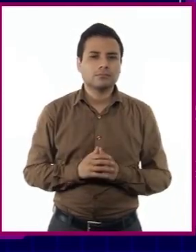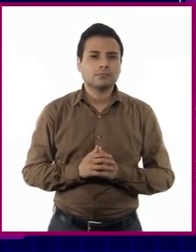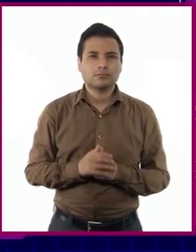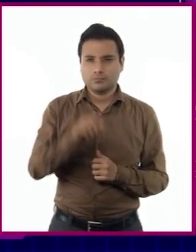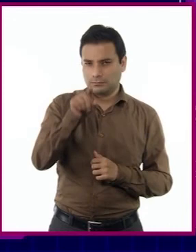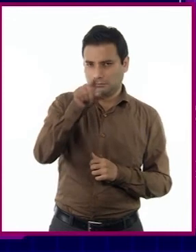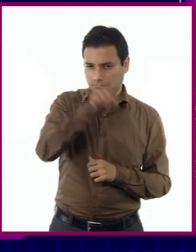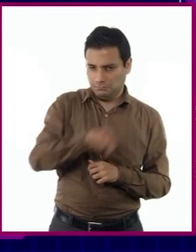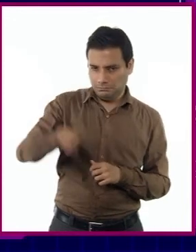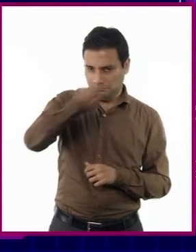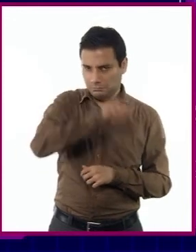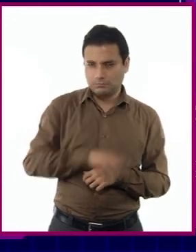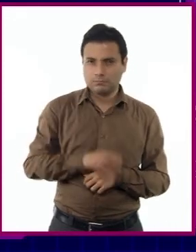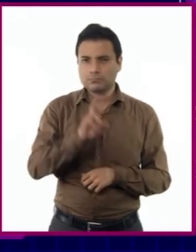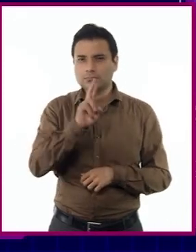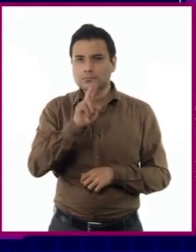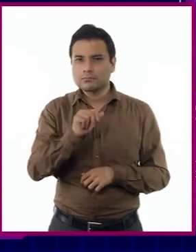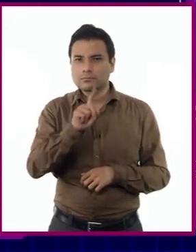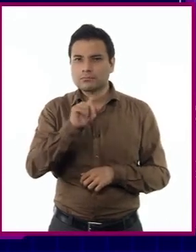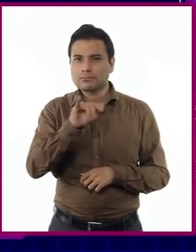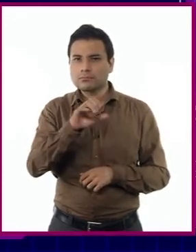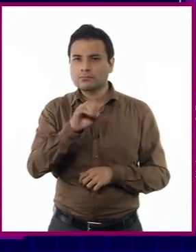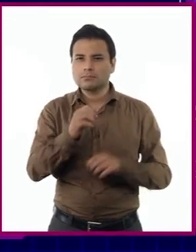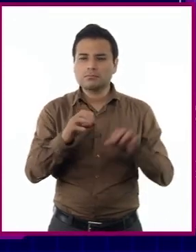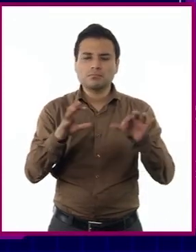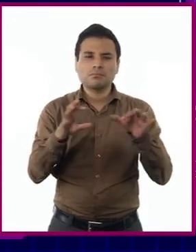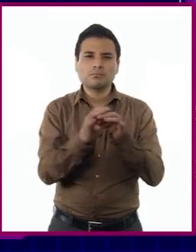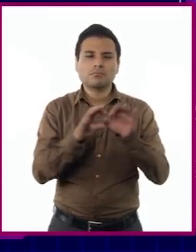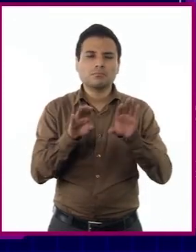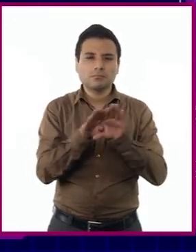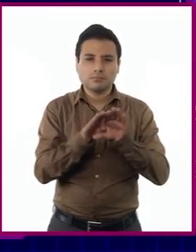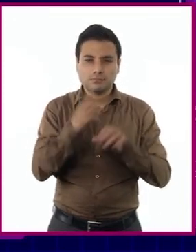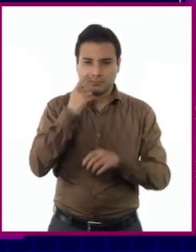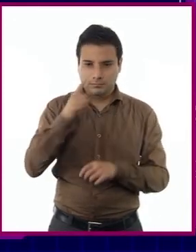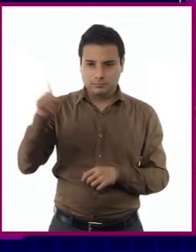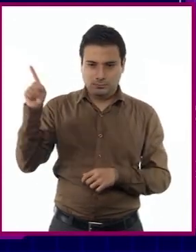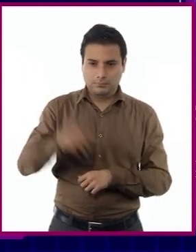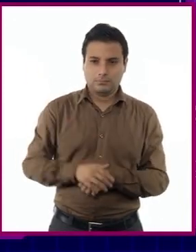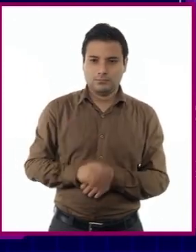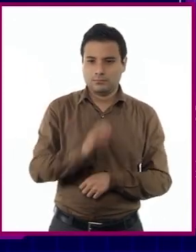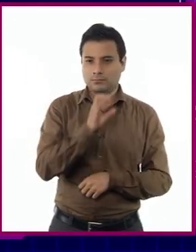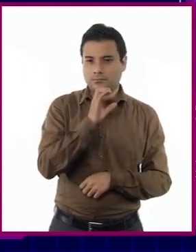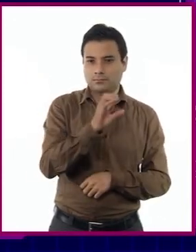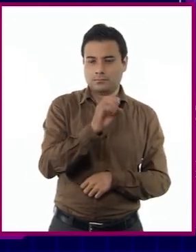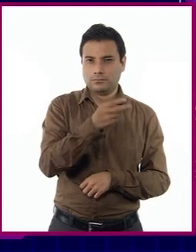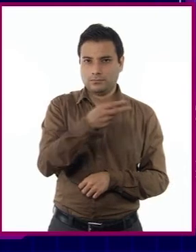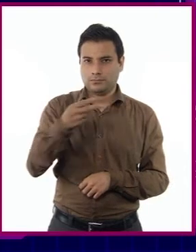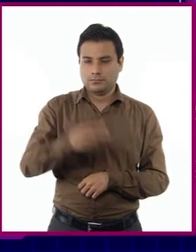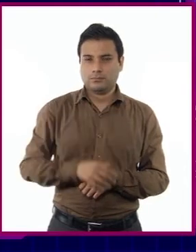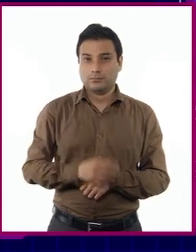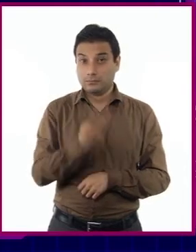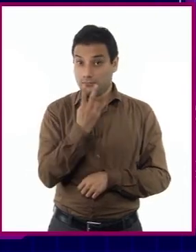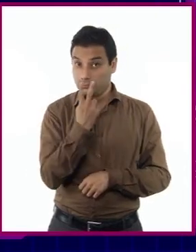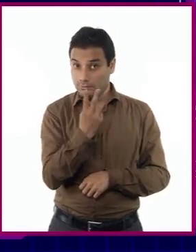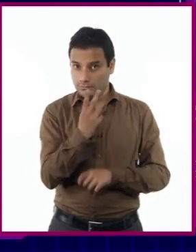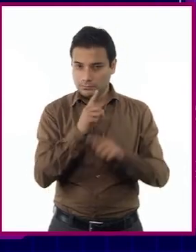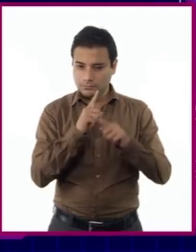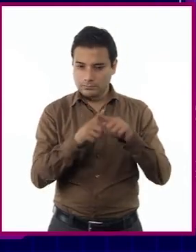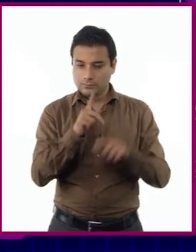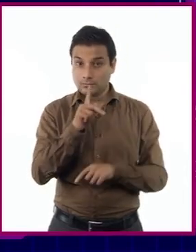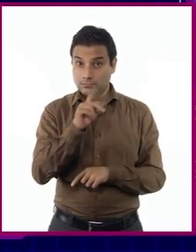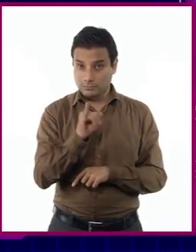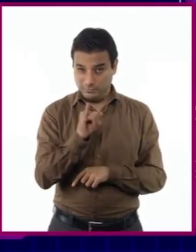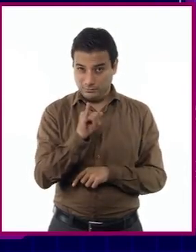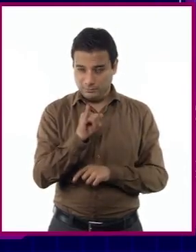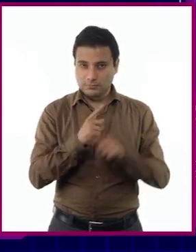medida de su radio es medida de la circunferencia igual a dos veces el valor de pi